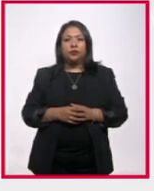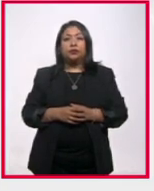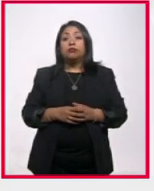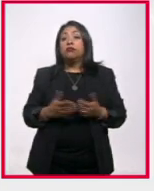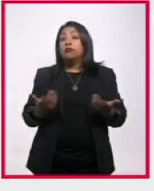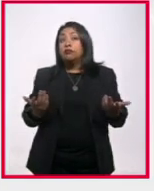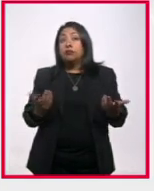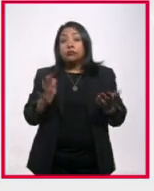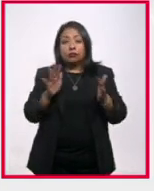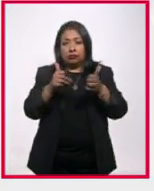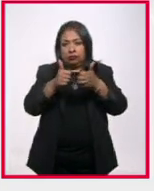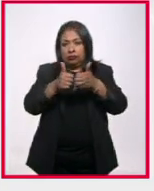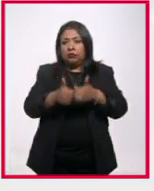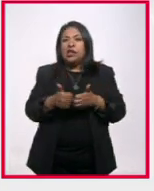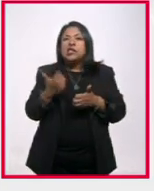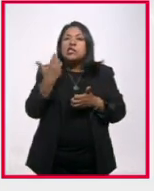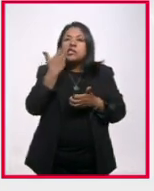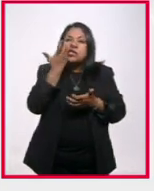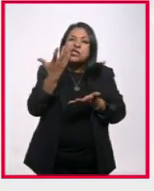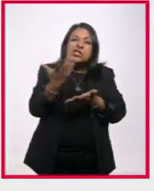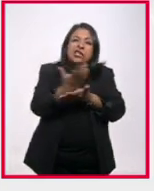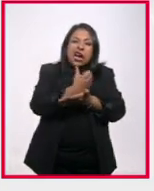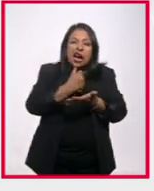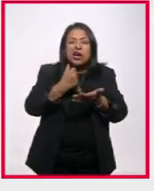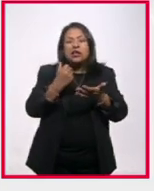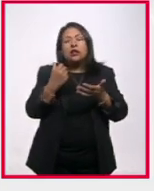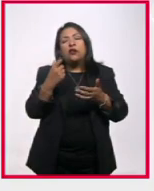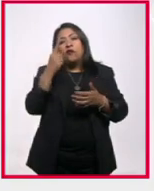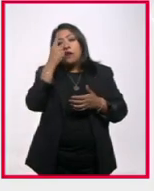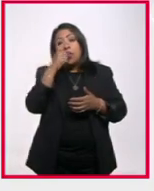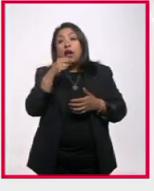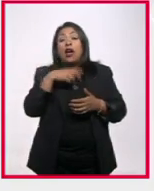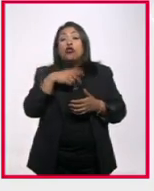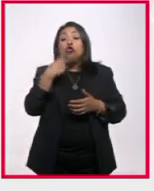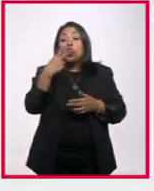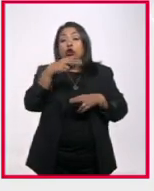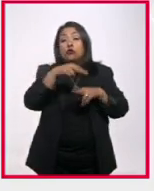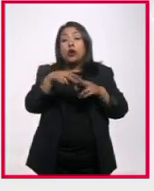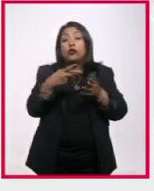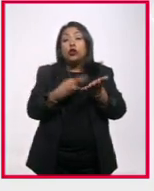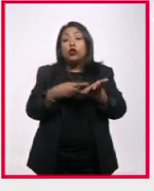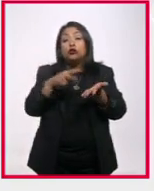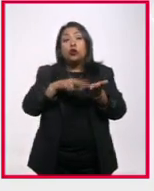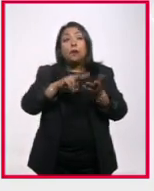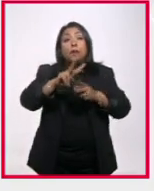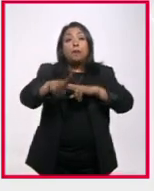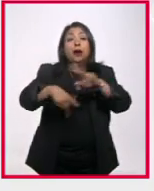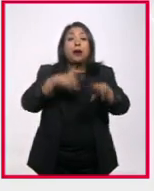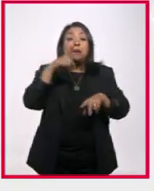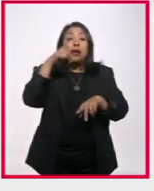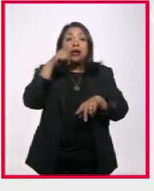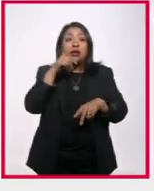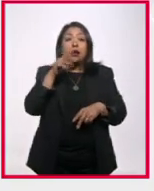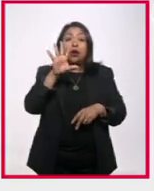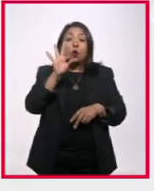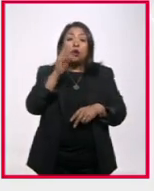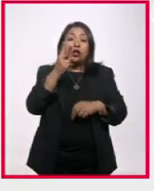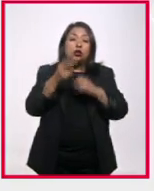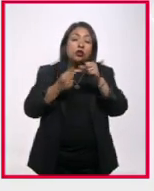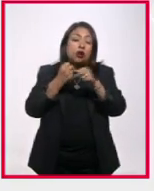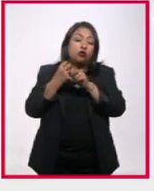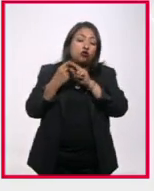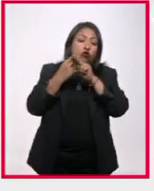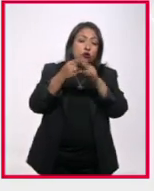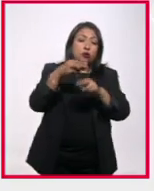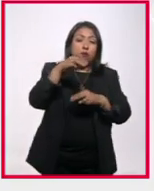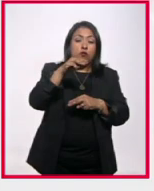Para que no se queden con las ganas, tenemos dos pases dobles para que vayan a ver mañana los 42 años de Mono Blanco con